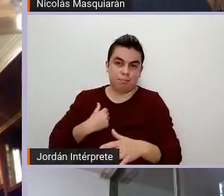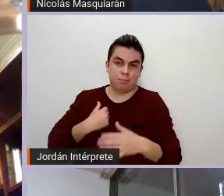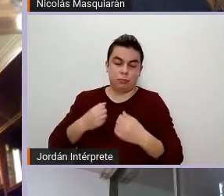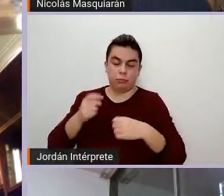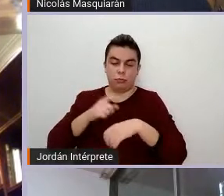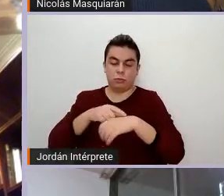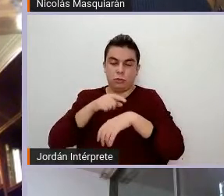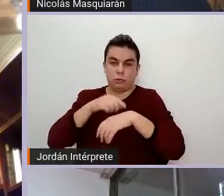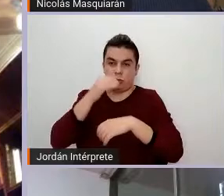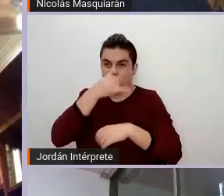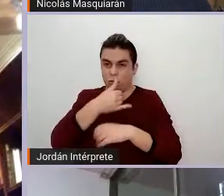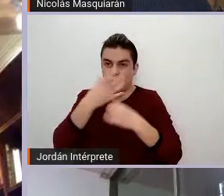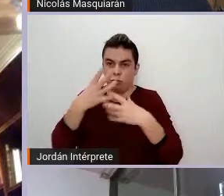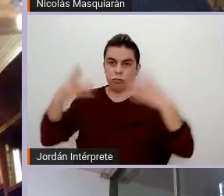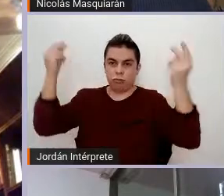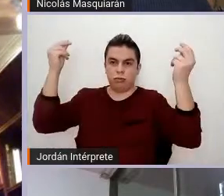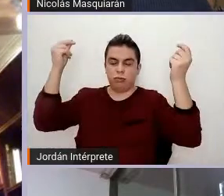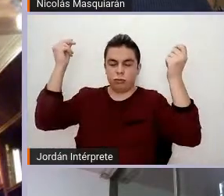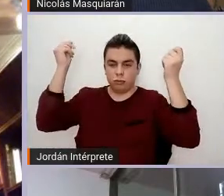Solo